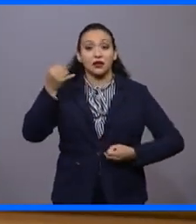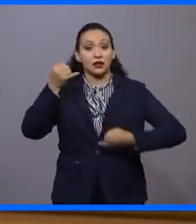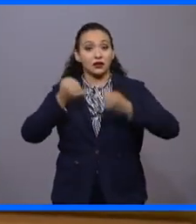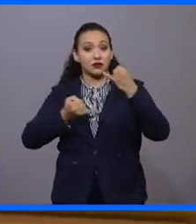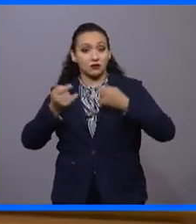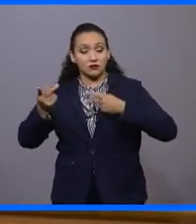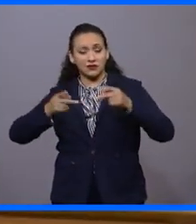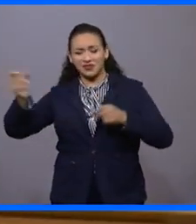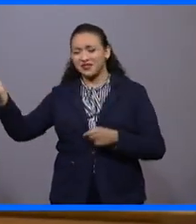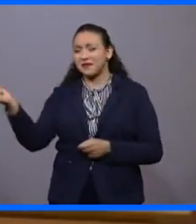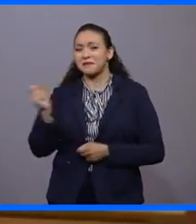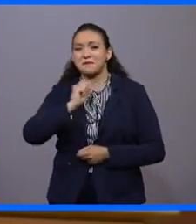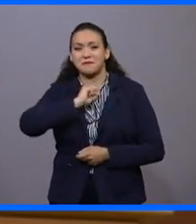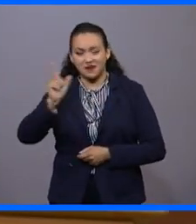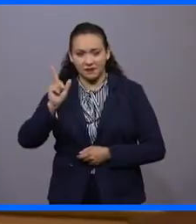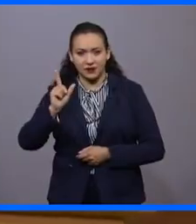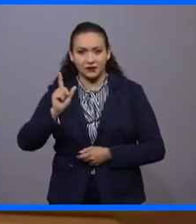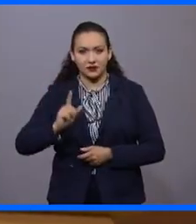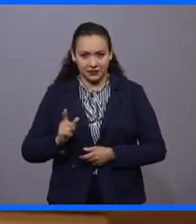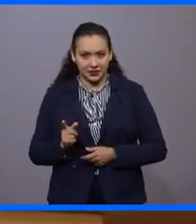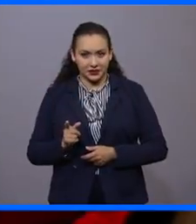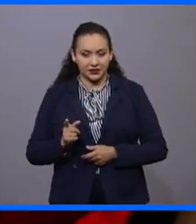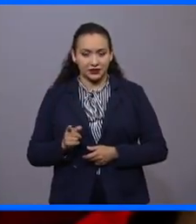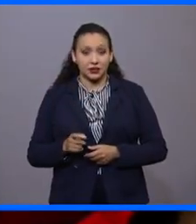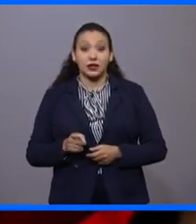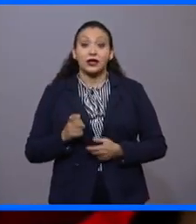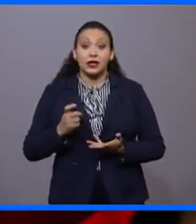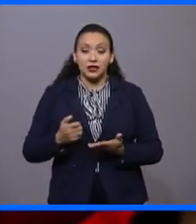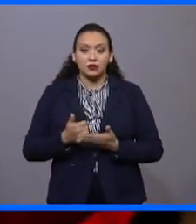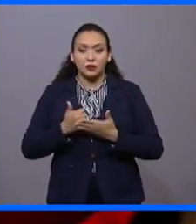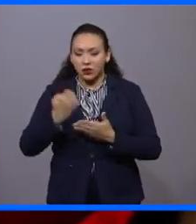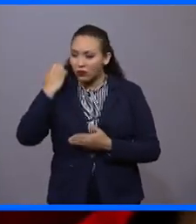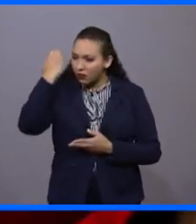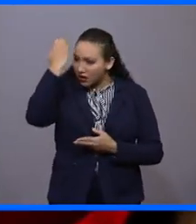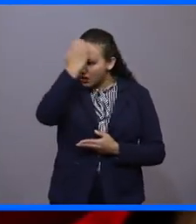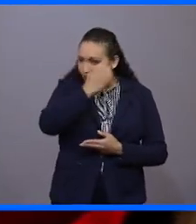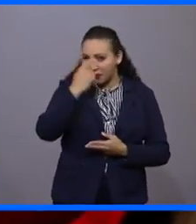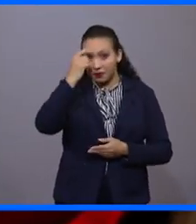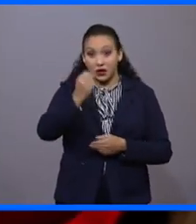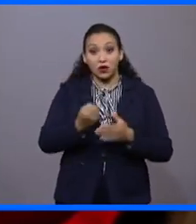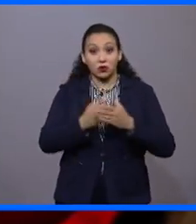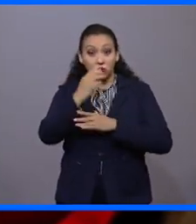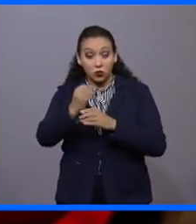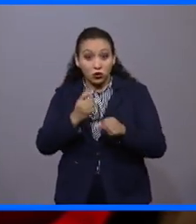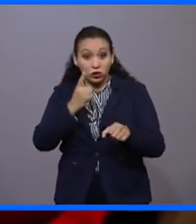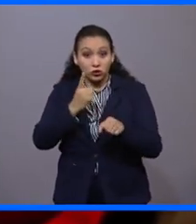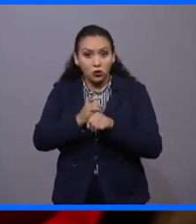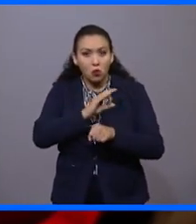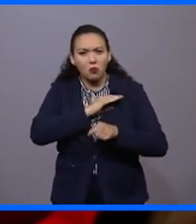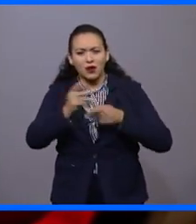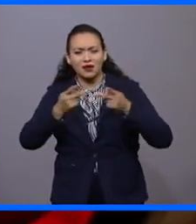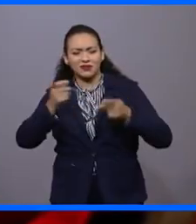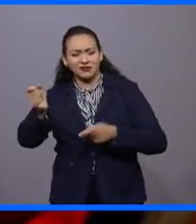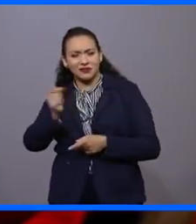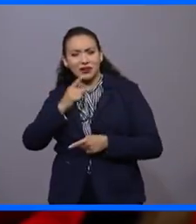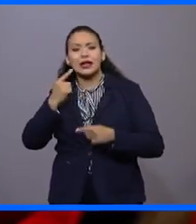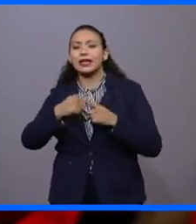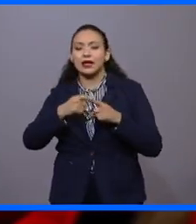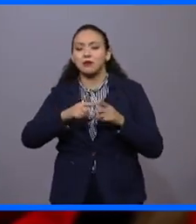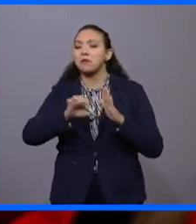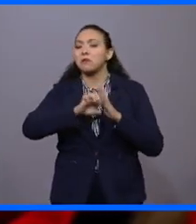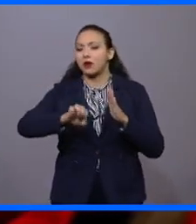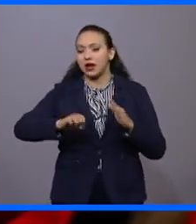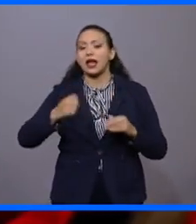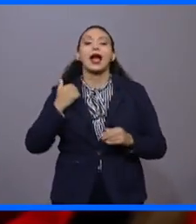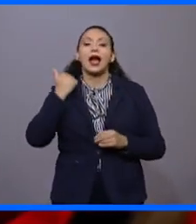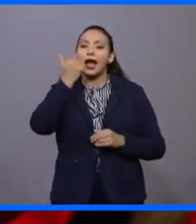sentido, en términos de excelencia, mismos que generarán nuevas oportunidades conjuntas, especialmente para estudiantes